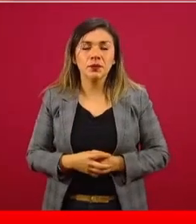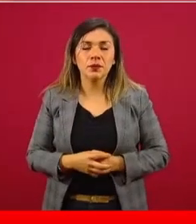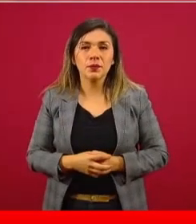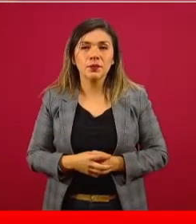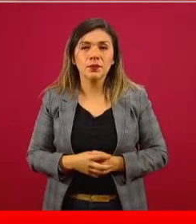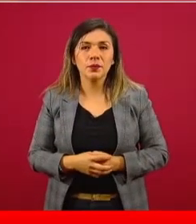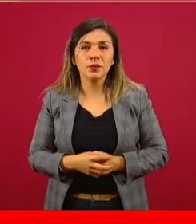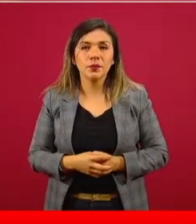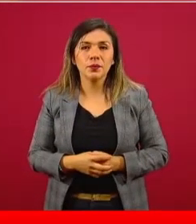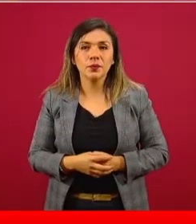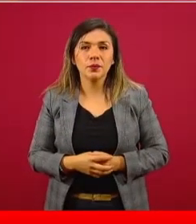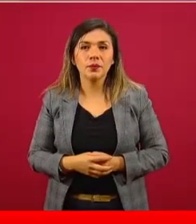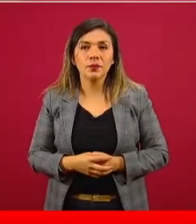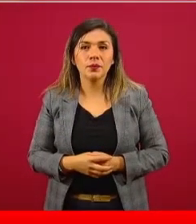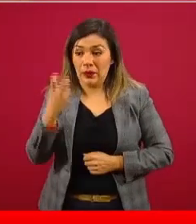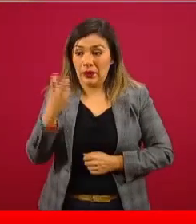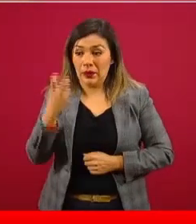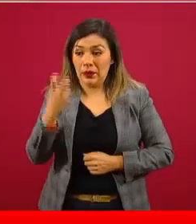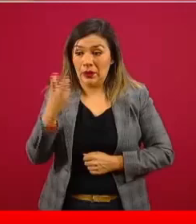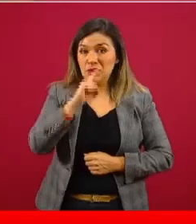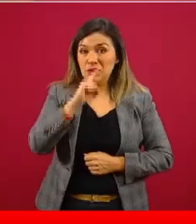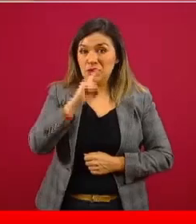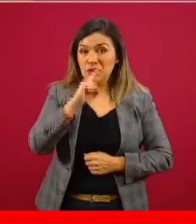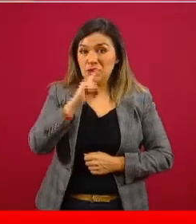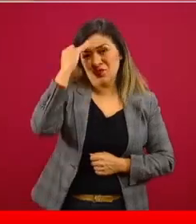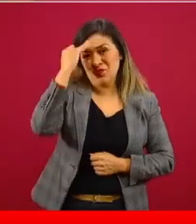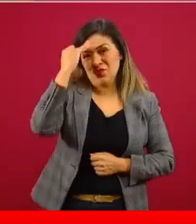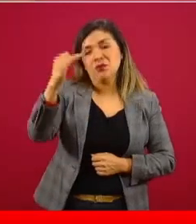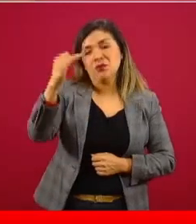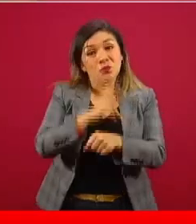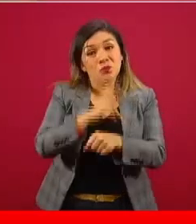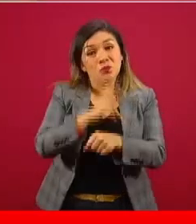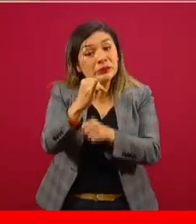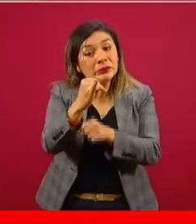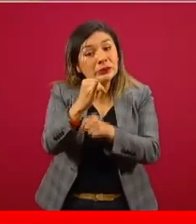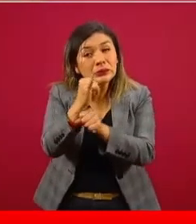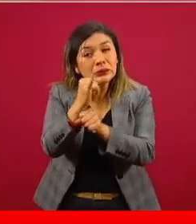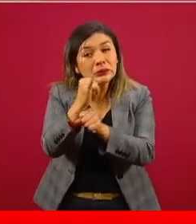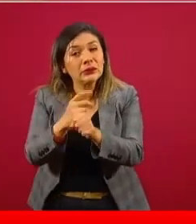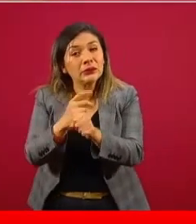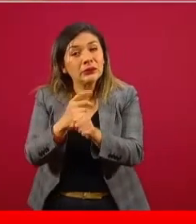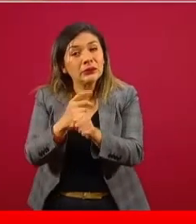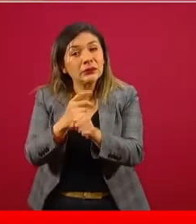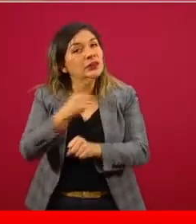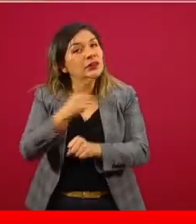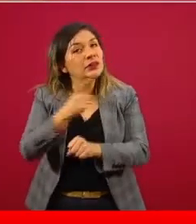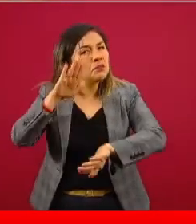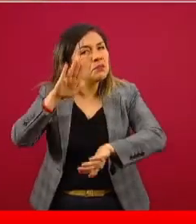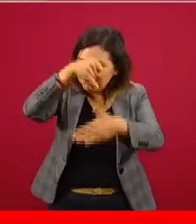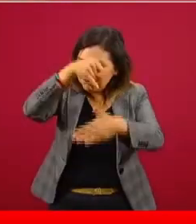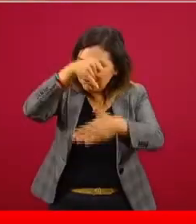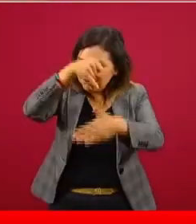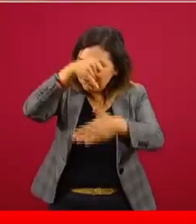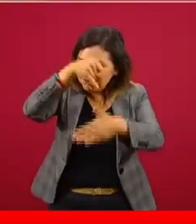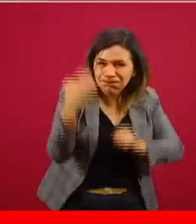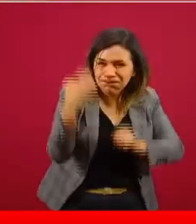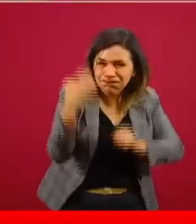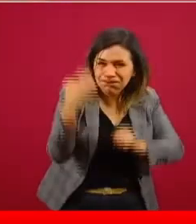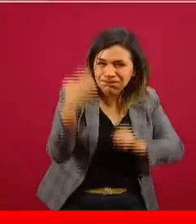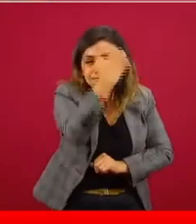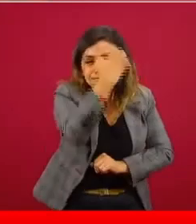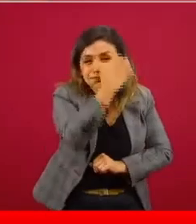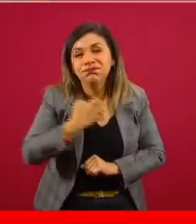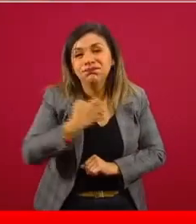Y en ese tiempo, por eso la investigación tiene que ir al fondo,